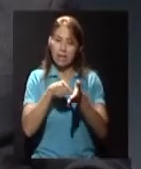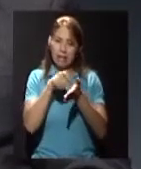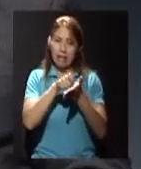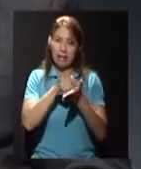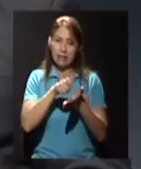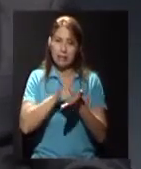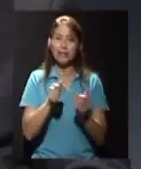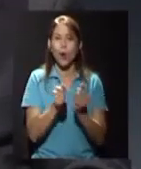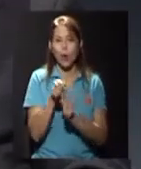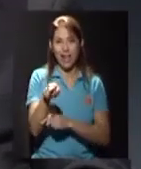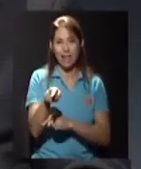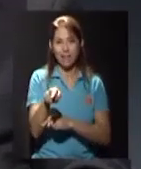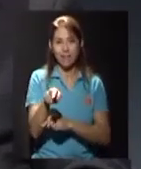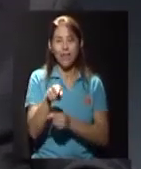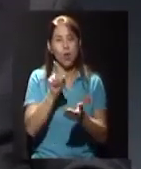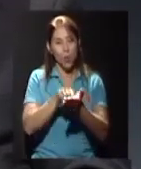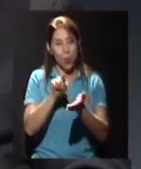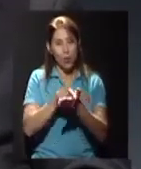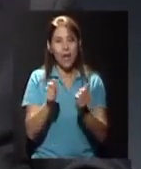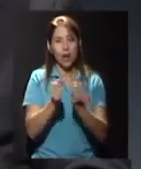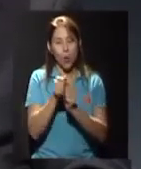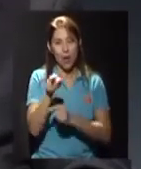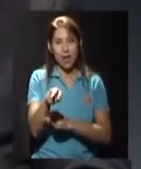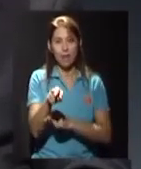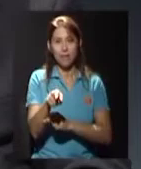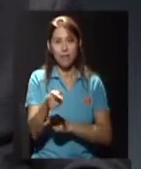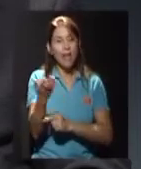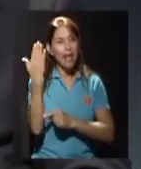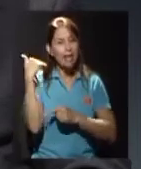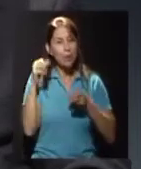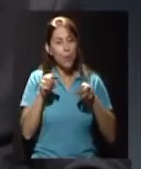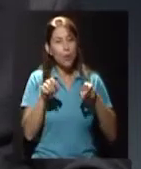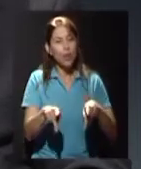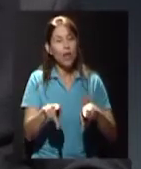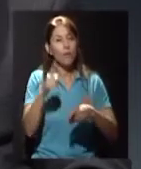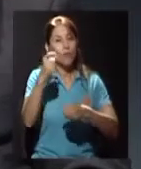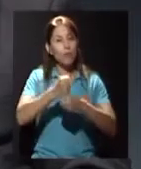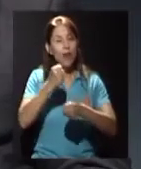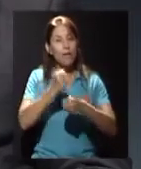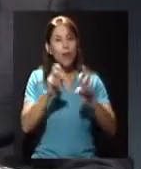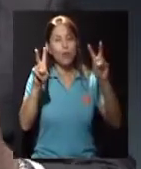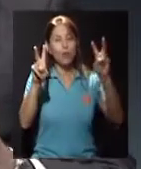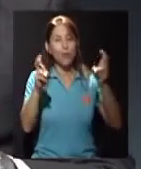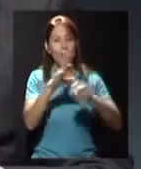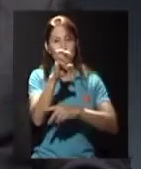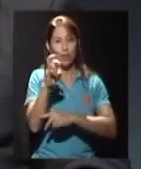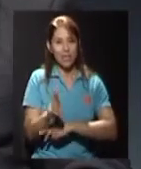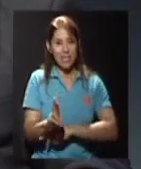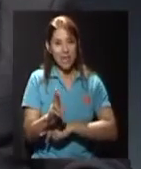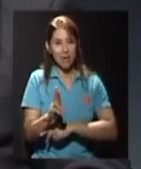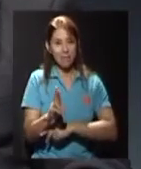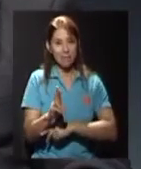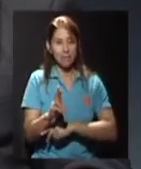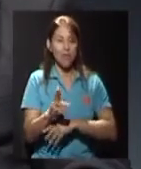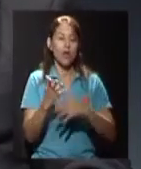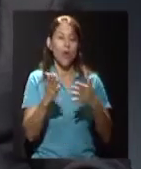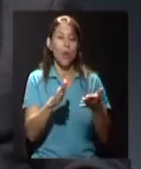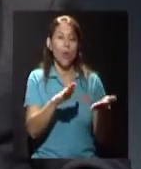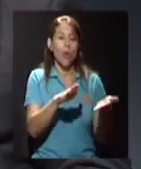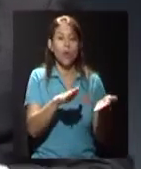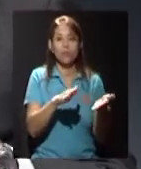publiqué conjuntamente y en esa oportunidad fue un trabajo sobre un tema de costa rica- una mortalidad evitable